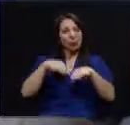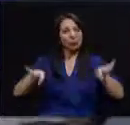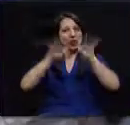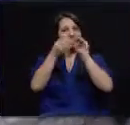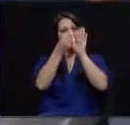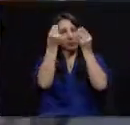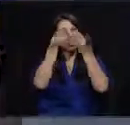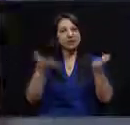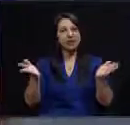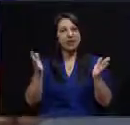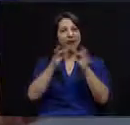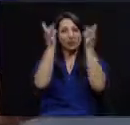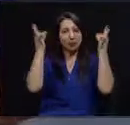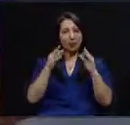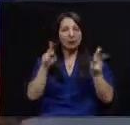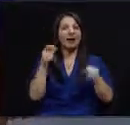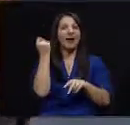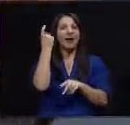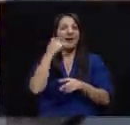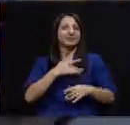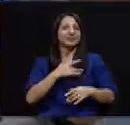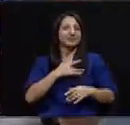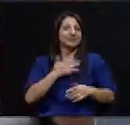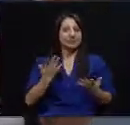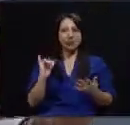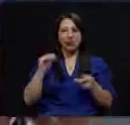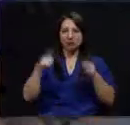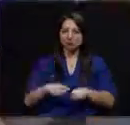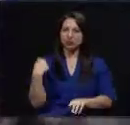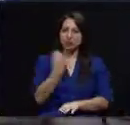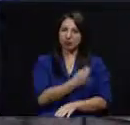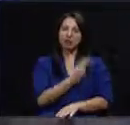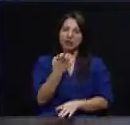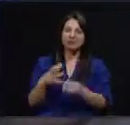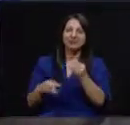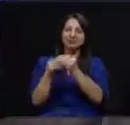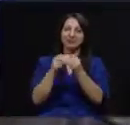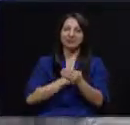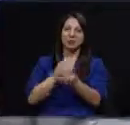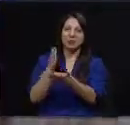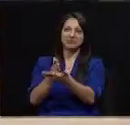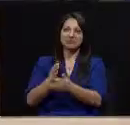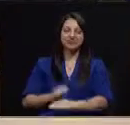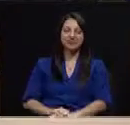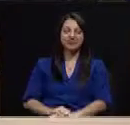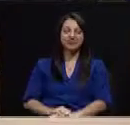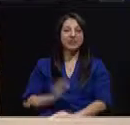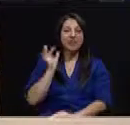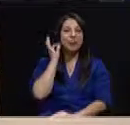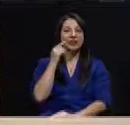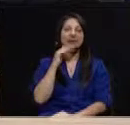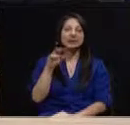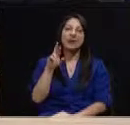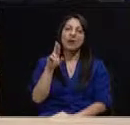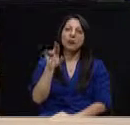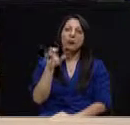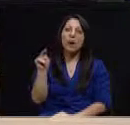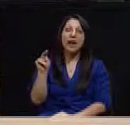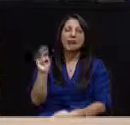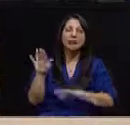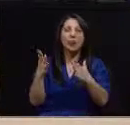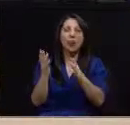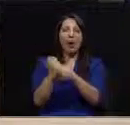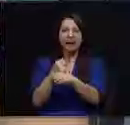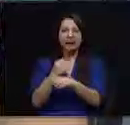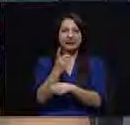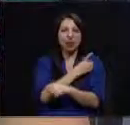dar a conocer una figura para que uno se enamore de eso, como nos pasó a nosotros. Claro. Nada más quería acotar eso, disculpa la interrupción. Rubén, precisamente, ¿cómo